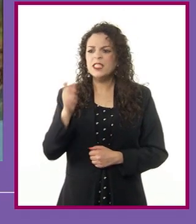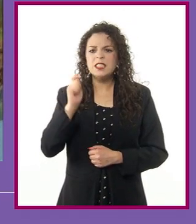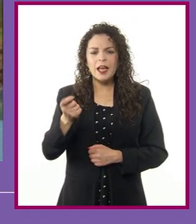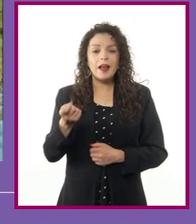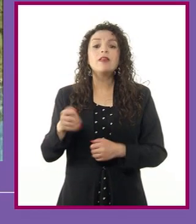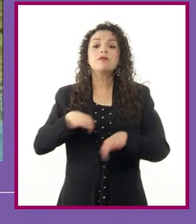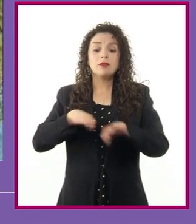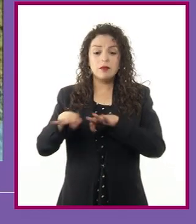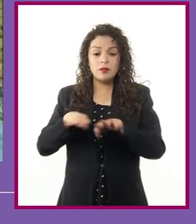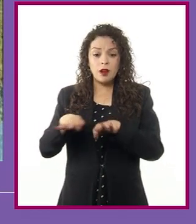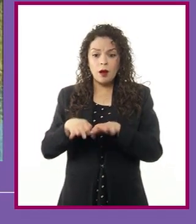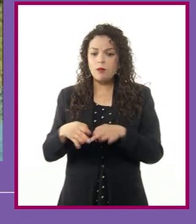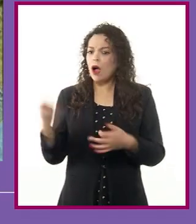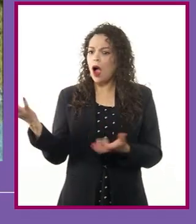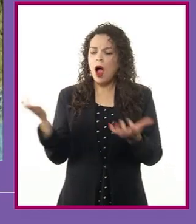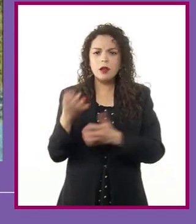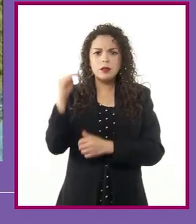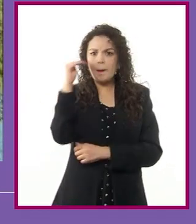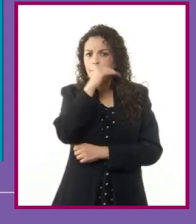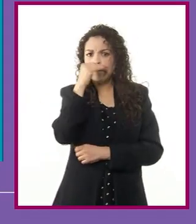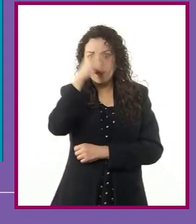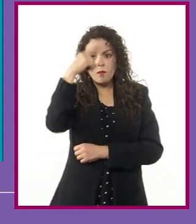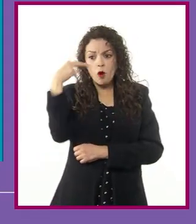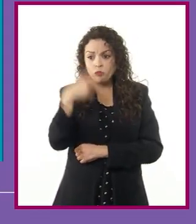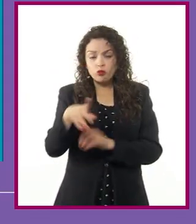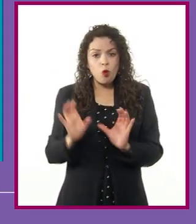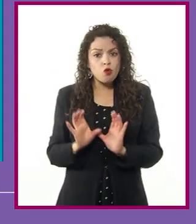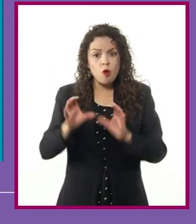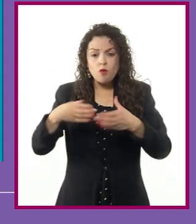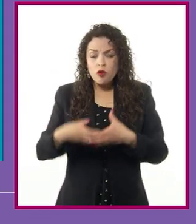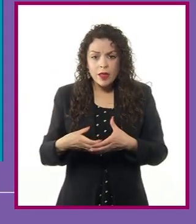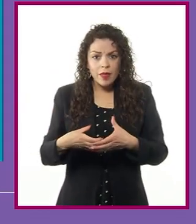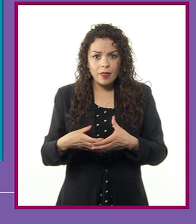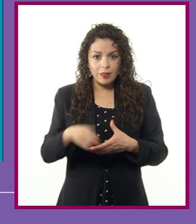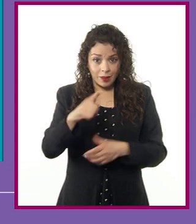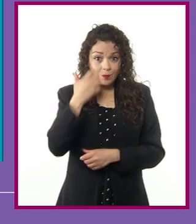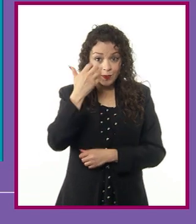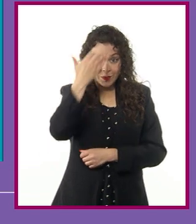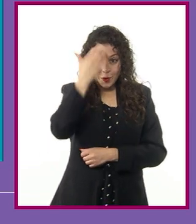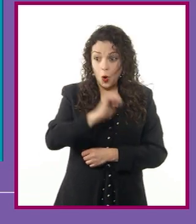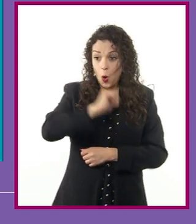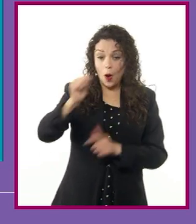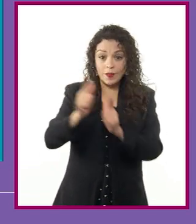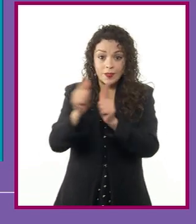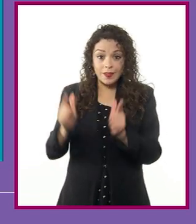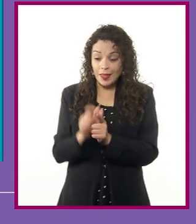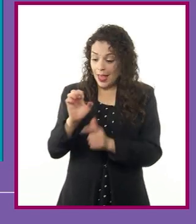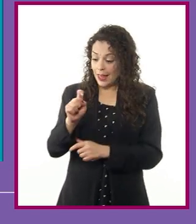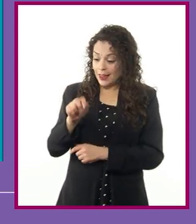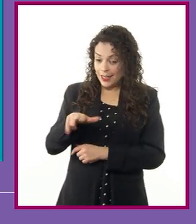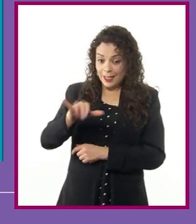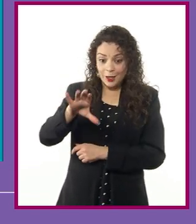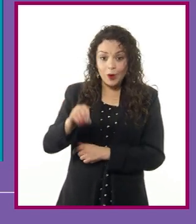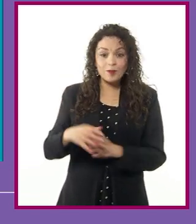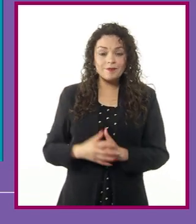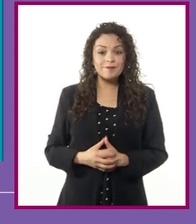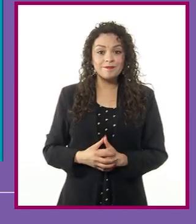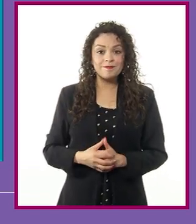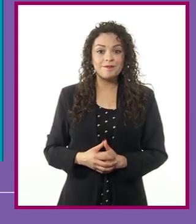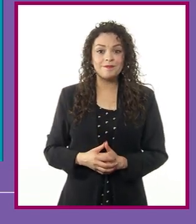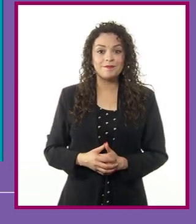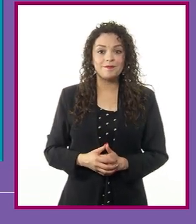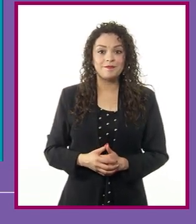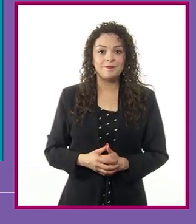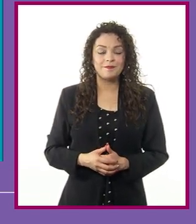realizan sin costo para la comunidad. ¿Te gustaría conocer otros grupos étnicos? ¡Ay, qué